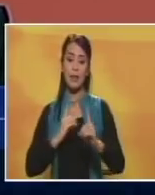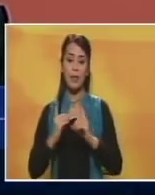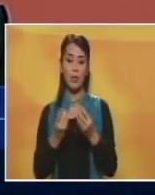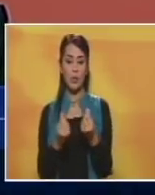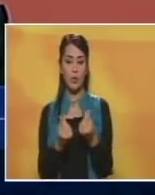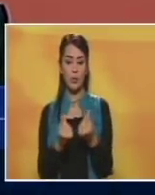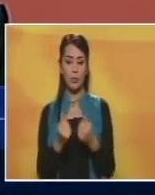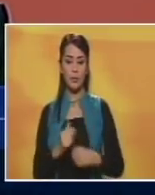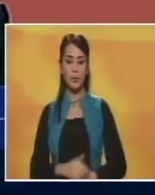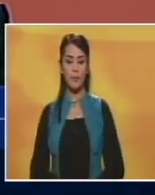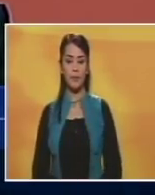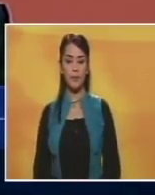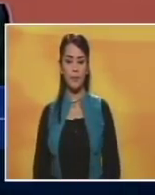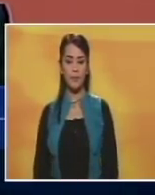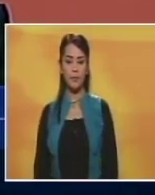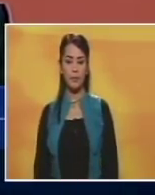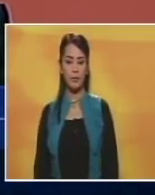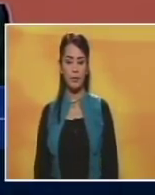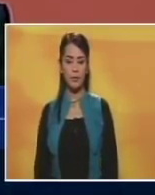económico.